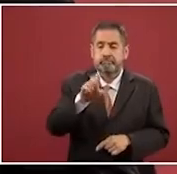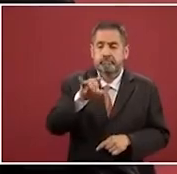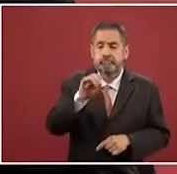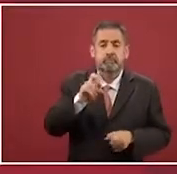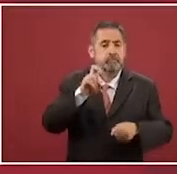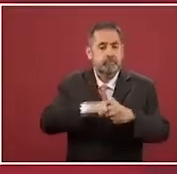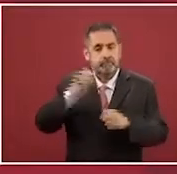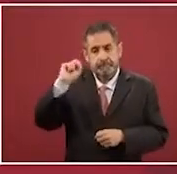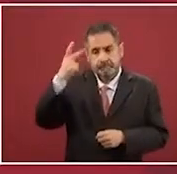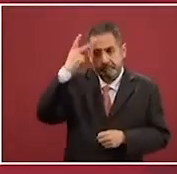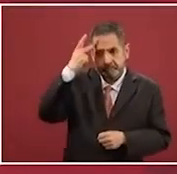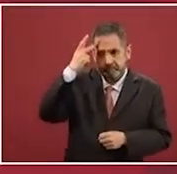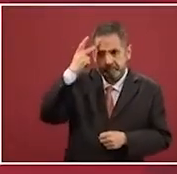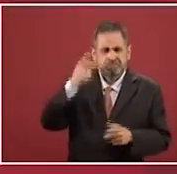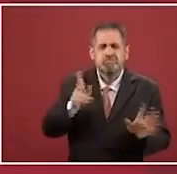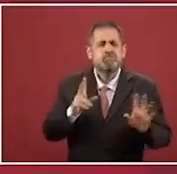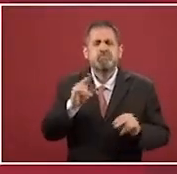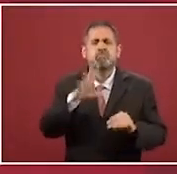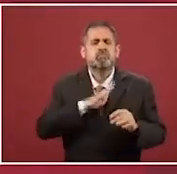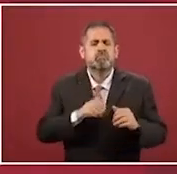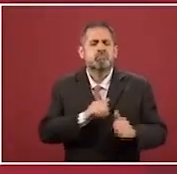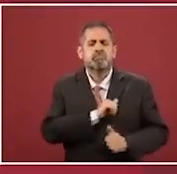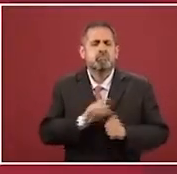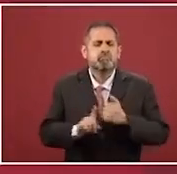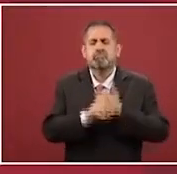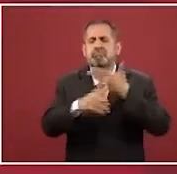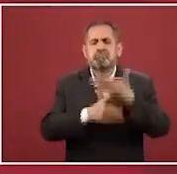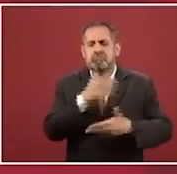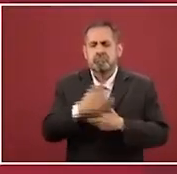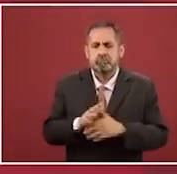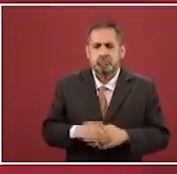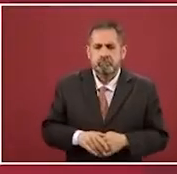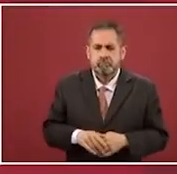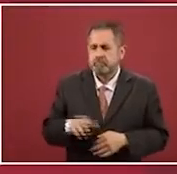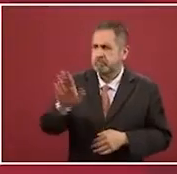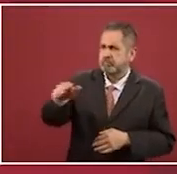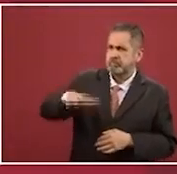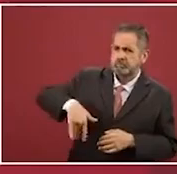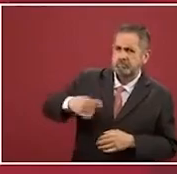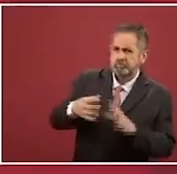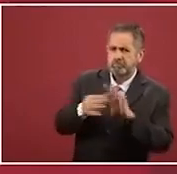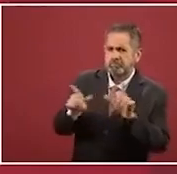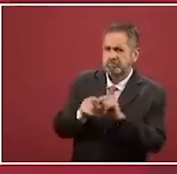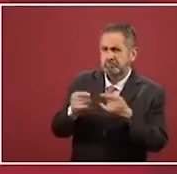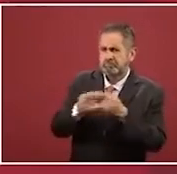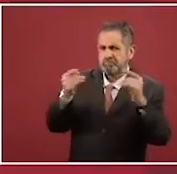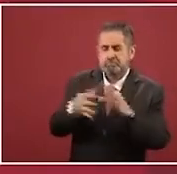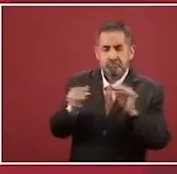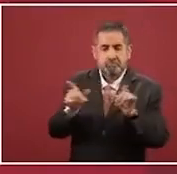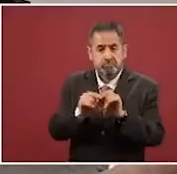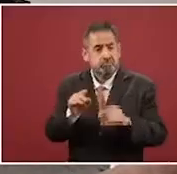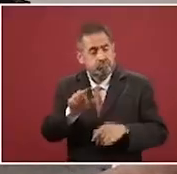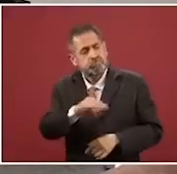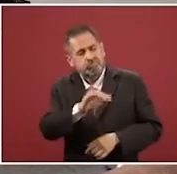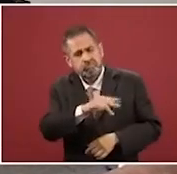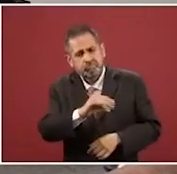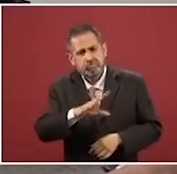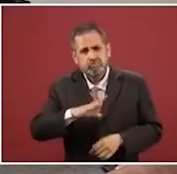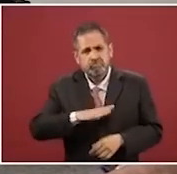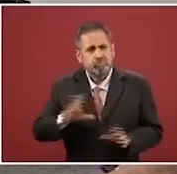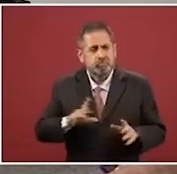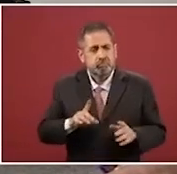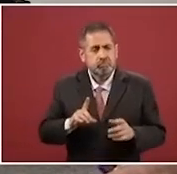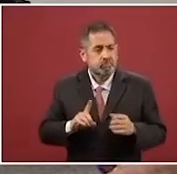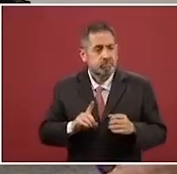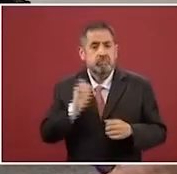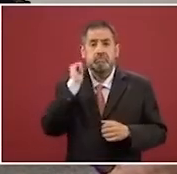Luis Potosí. Entonces no ha habido. ¿Era una referencia histórica la que hizo, señor? Sí, que no ha habido golpes